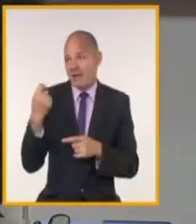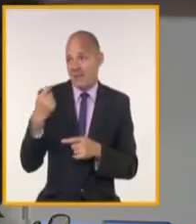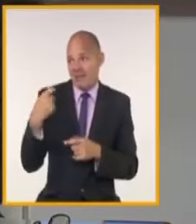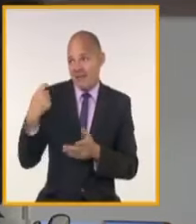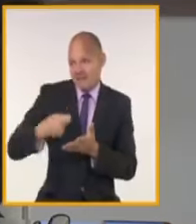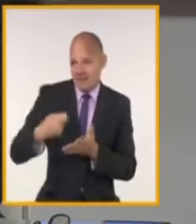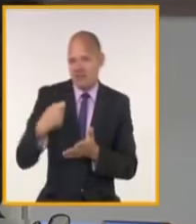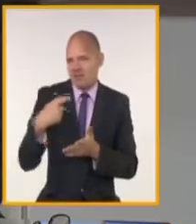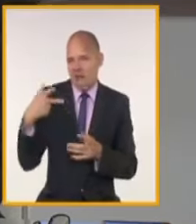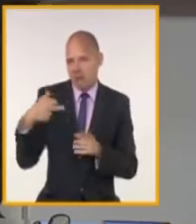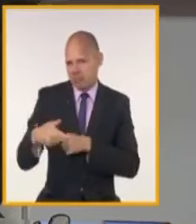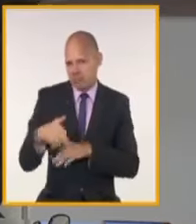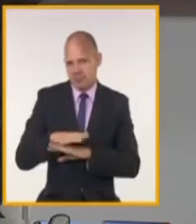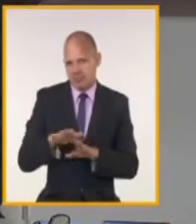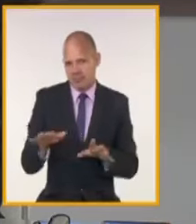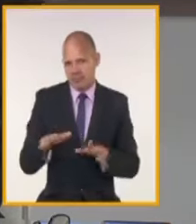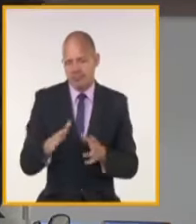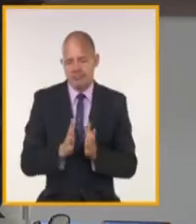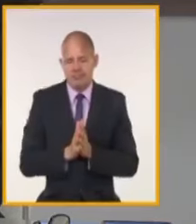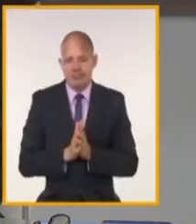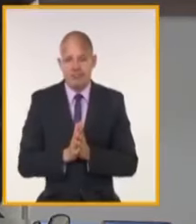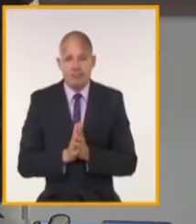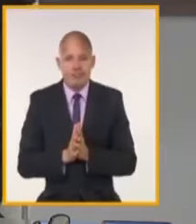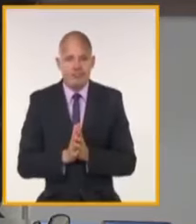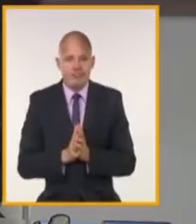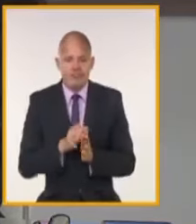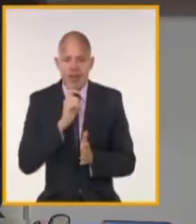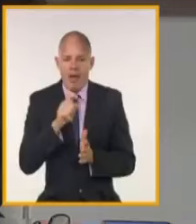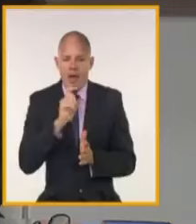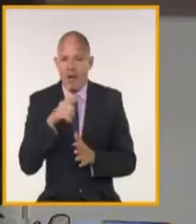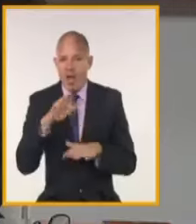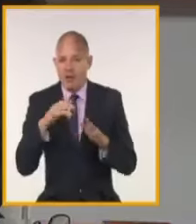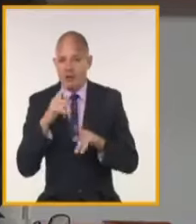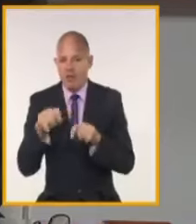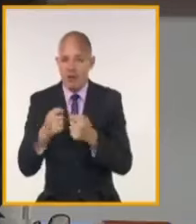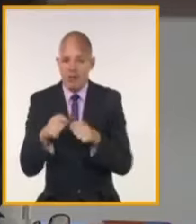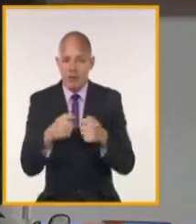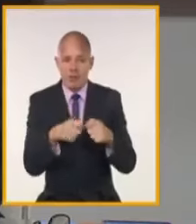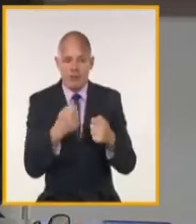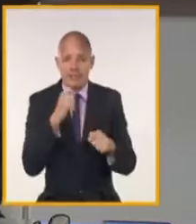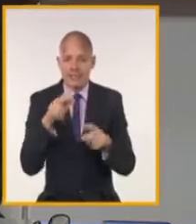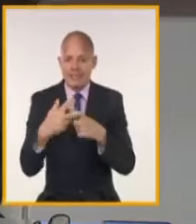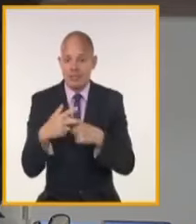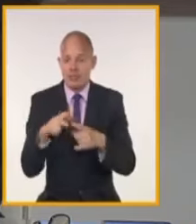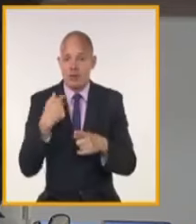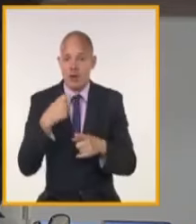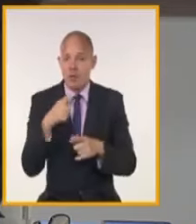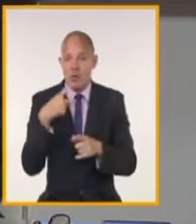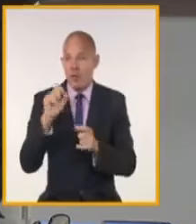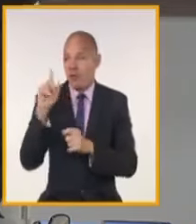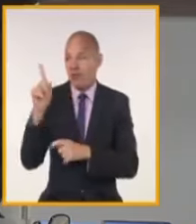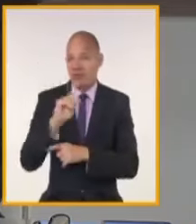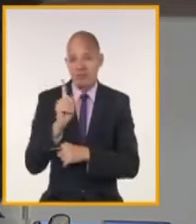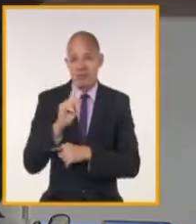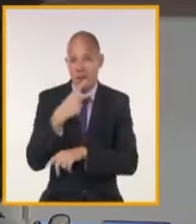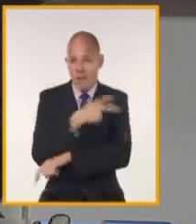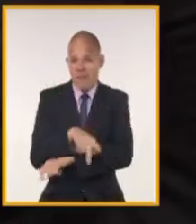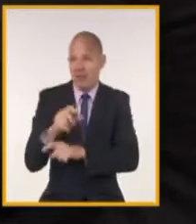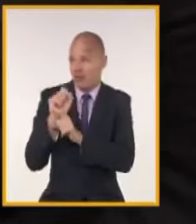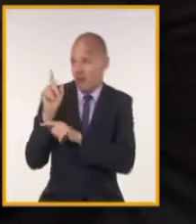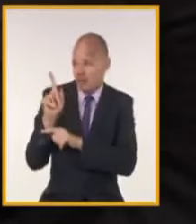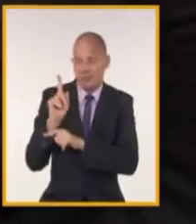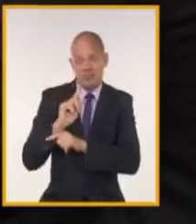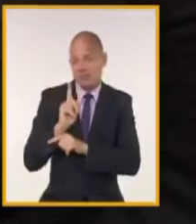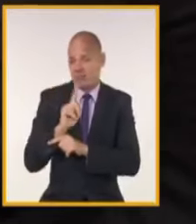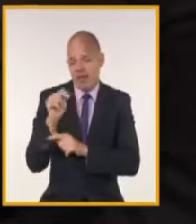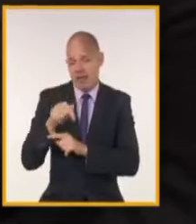posibilidad y Y entonces con la recuperación de piezas nuestras con la industria pasando con falta de financiamiento con falta de Cuántos de